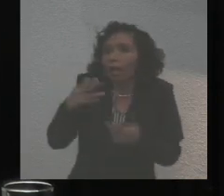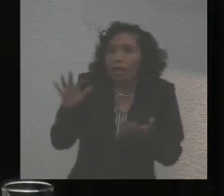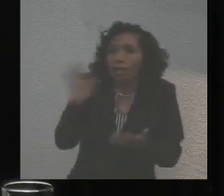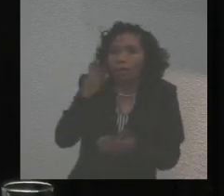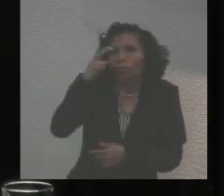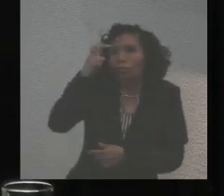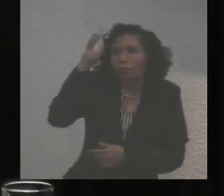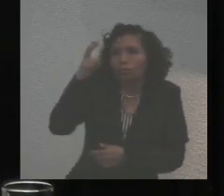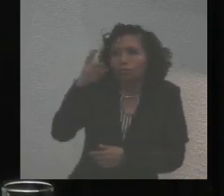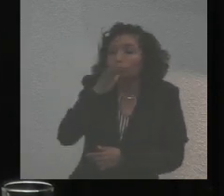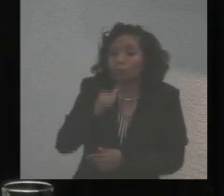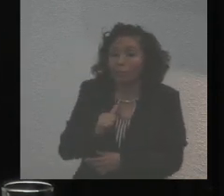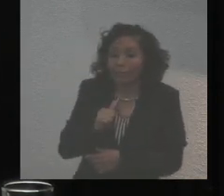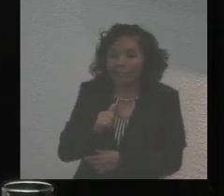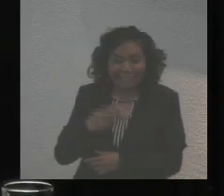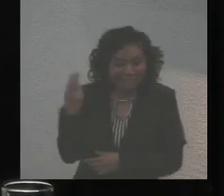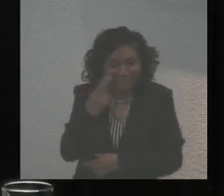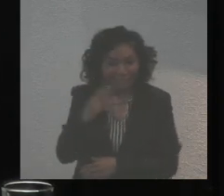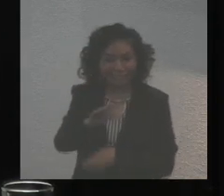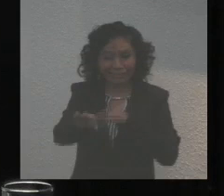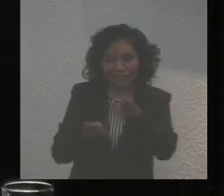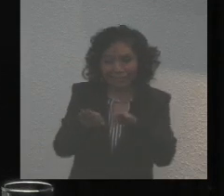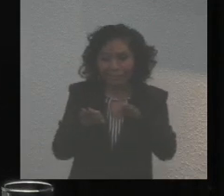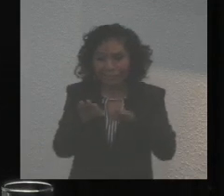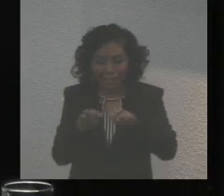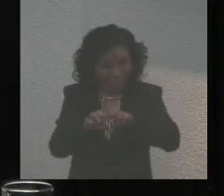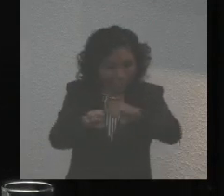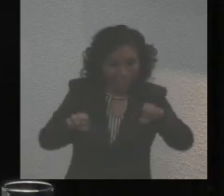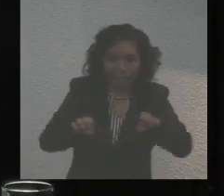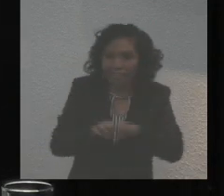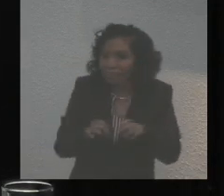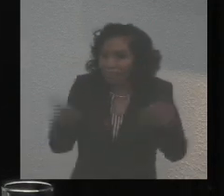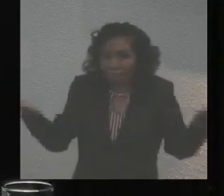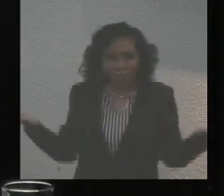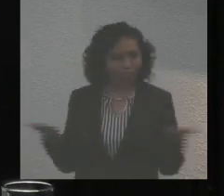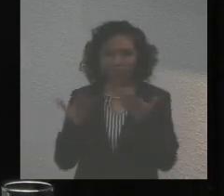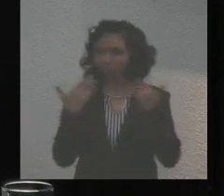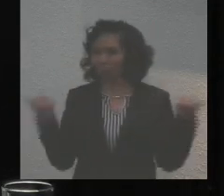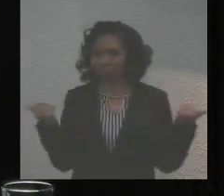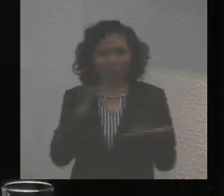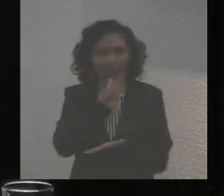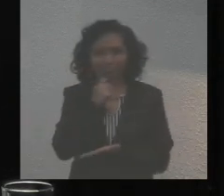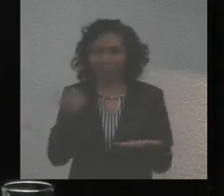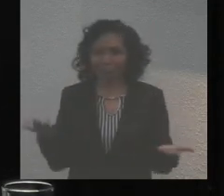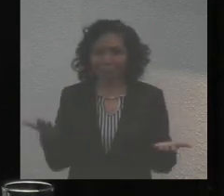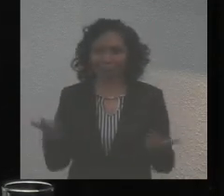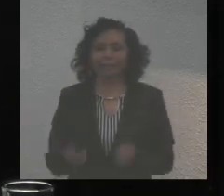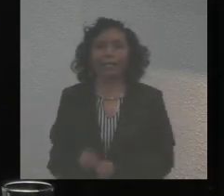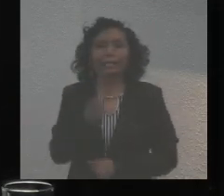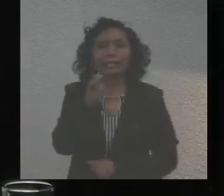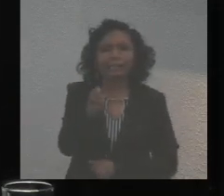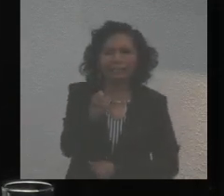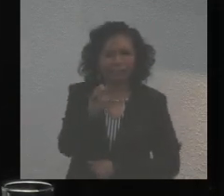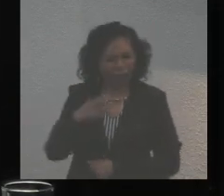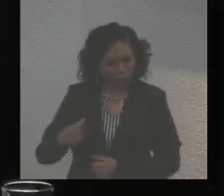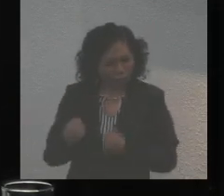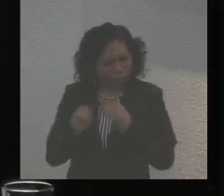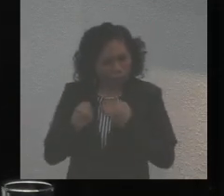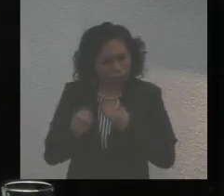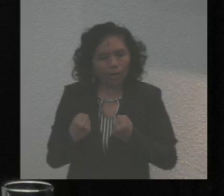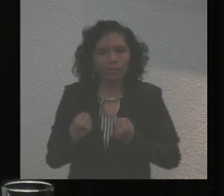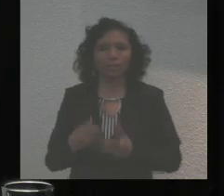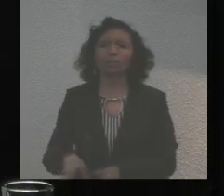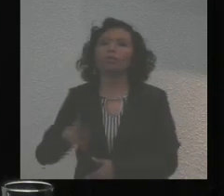de voluntad. Hay que trabajarlo juntos y en equipo. No hay otra manera. Ese es el espíritu que forjaron